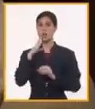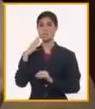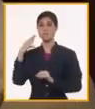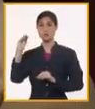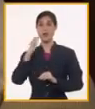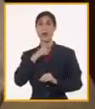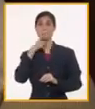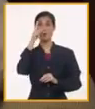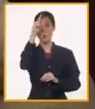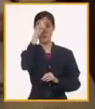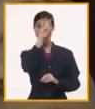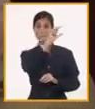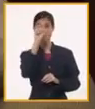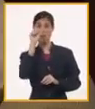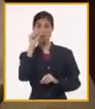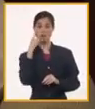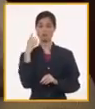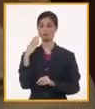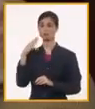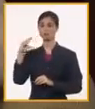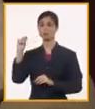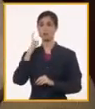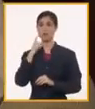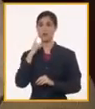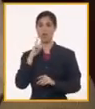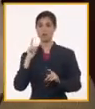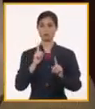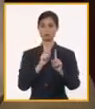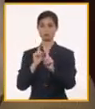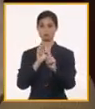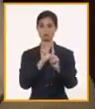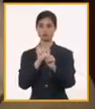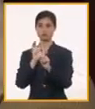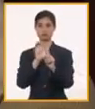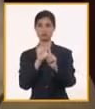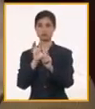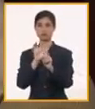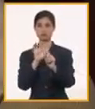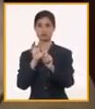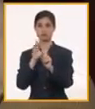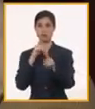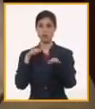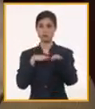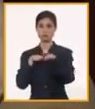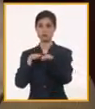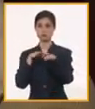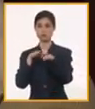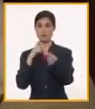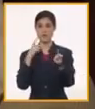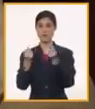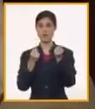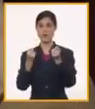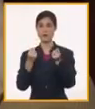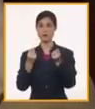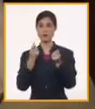esperando. Me paró. Lo primero que hicieron fueron directo para el maletero y de un pan. Iban a coger